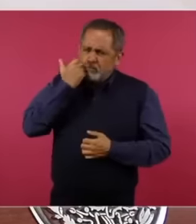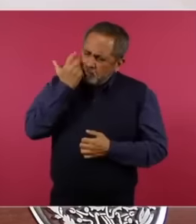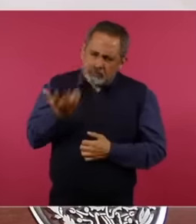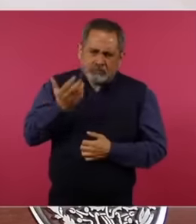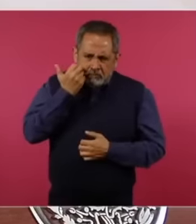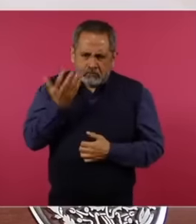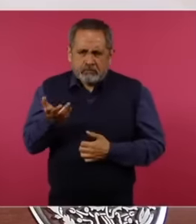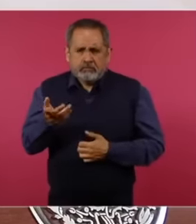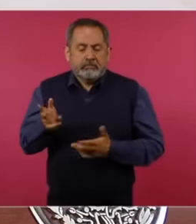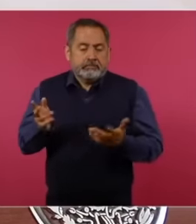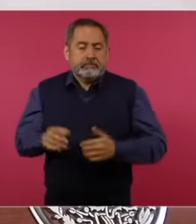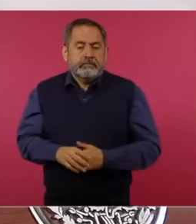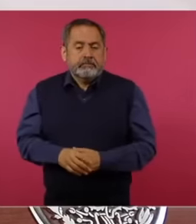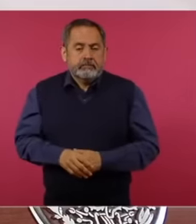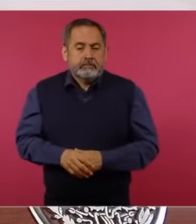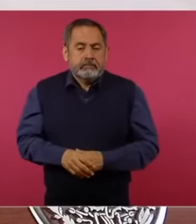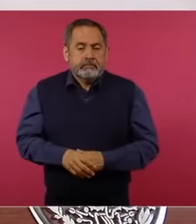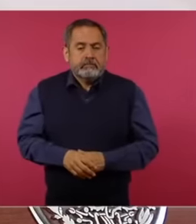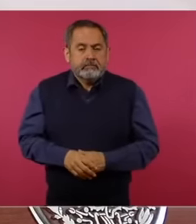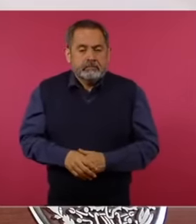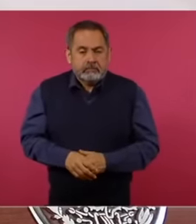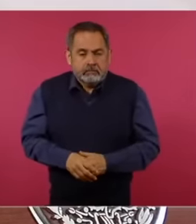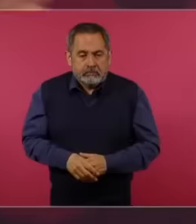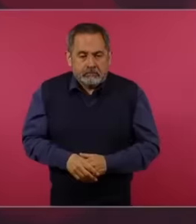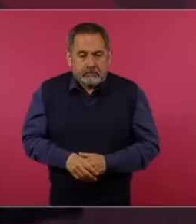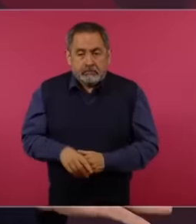queremos el rescate. Entonces, como esa fue la decisión,